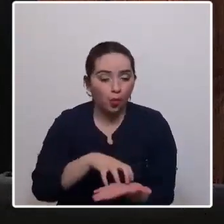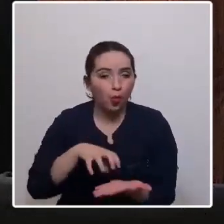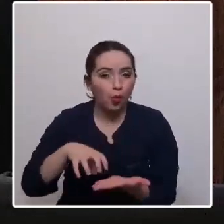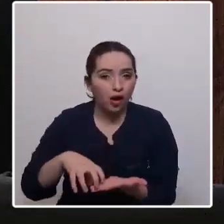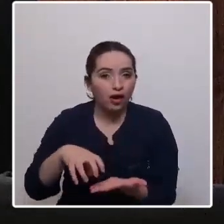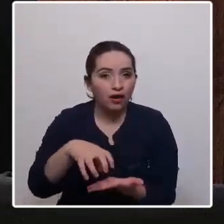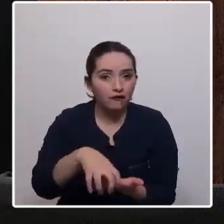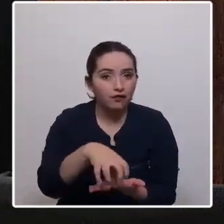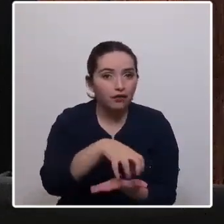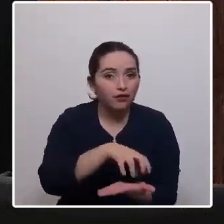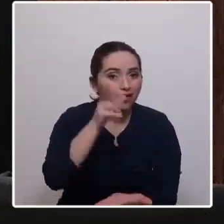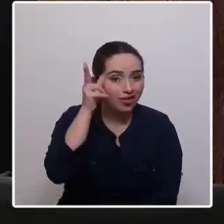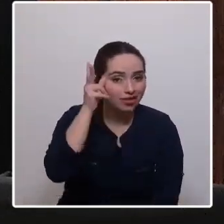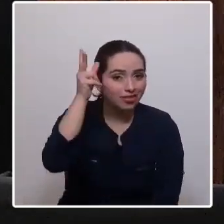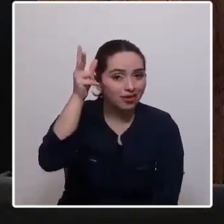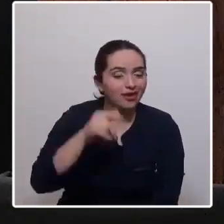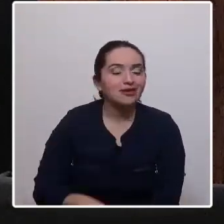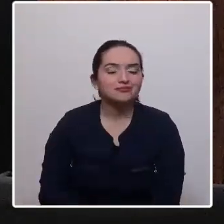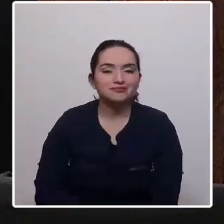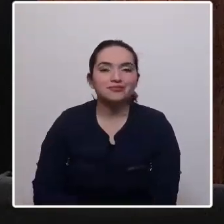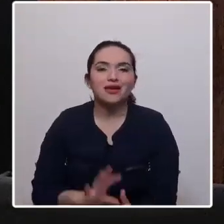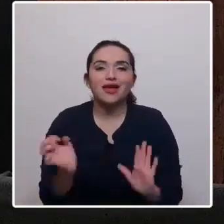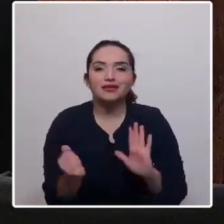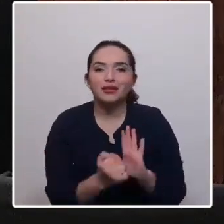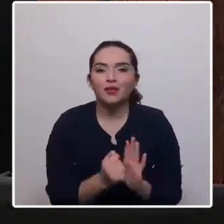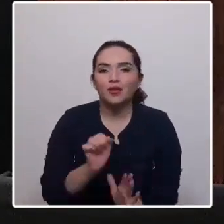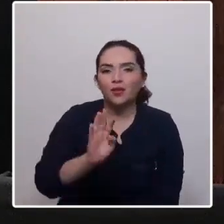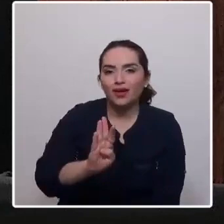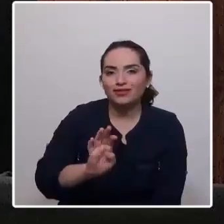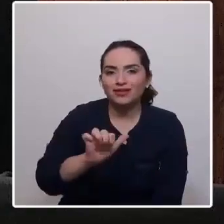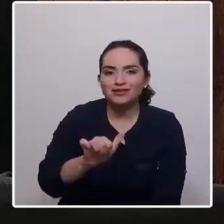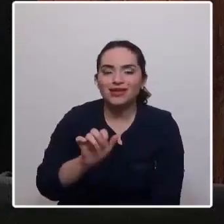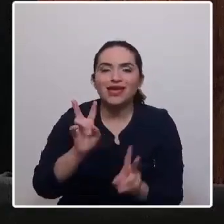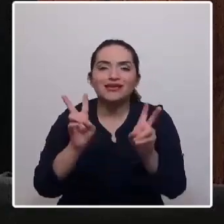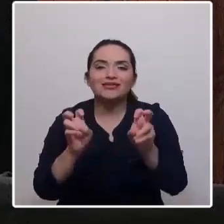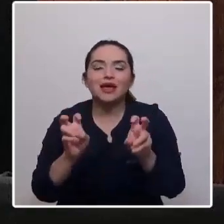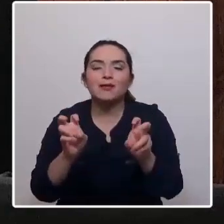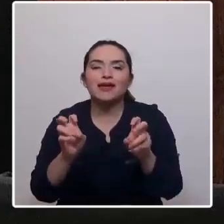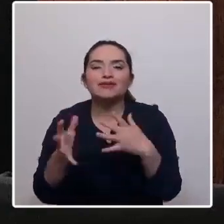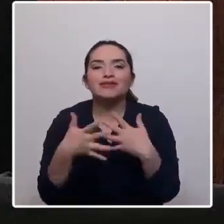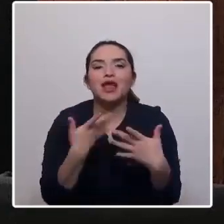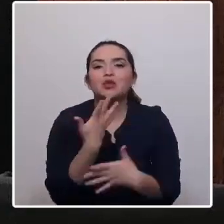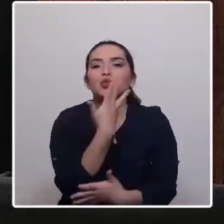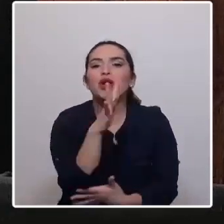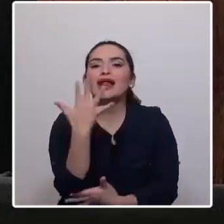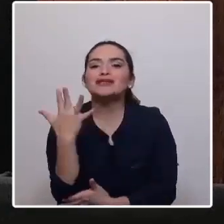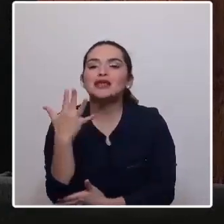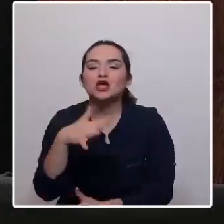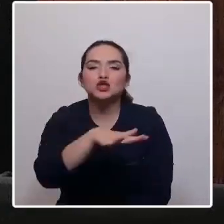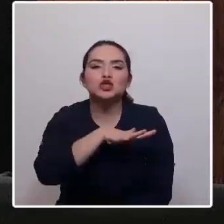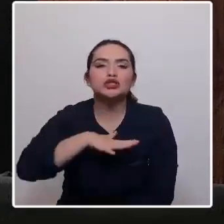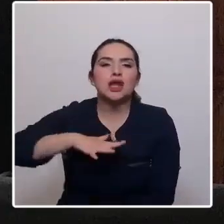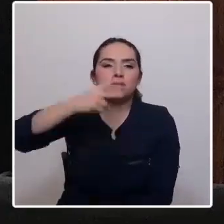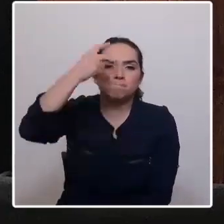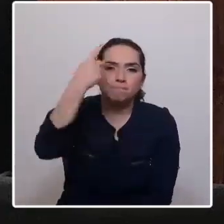naciones indígenas y el artículo 46 sobre la función ecológica y social de la propiedad.